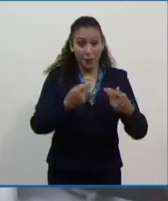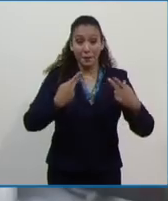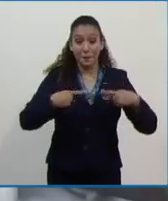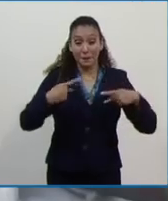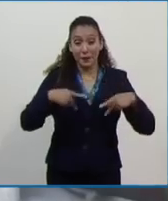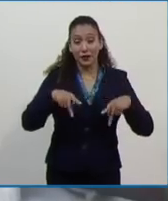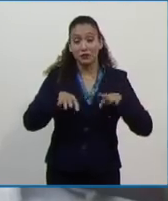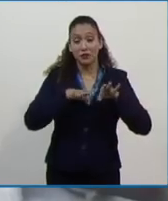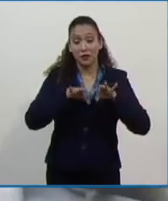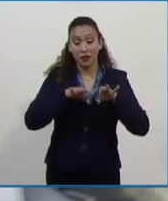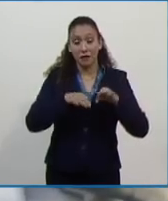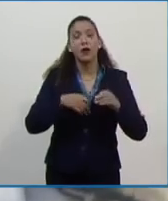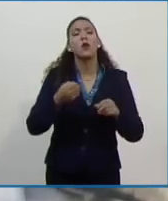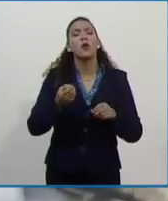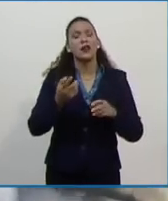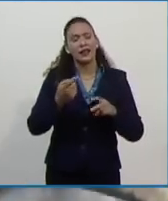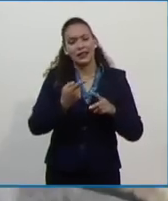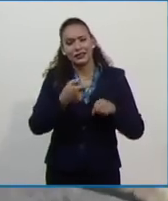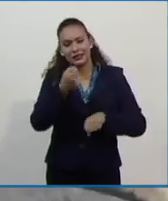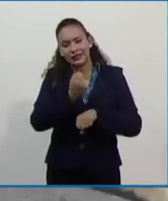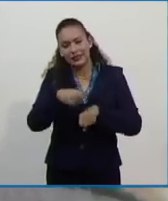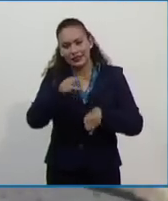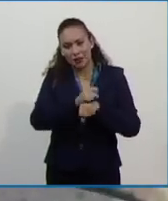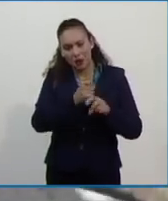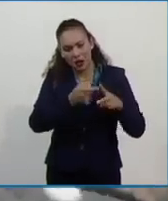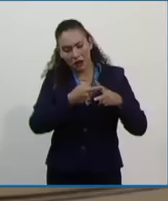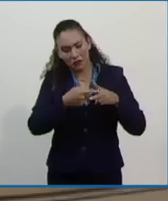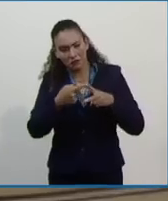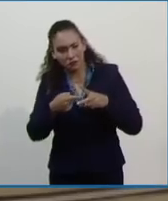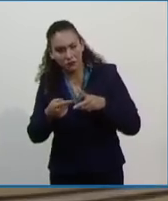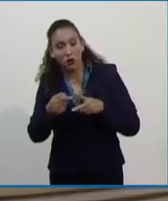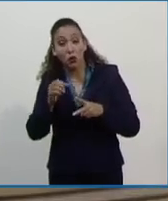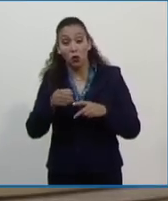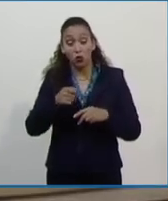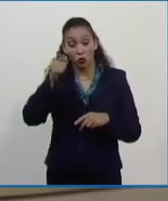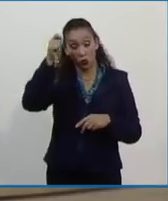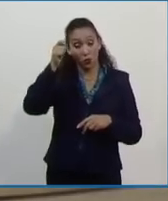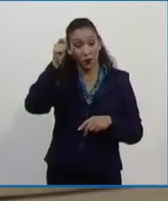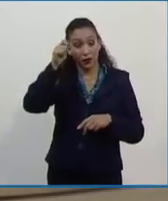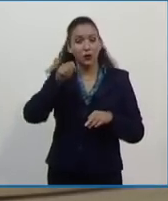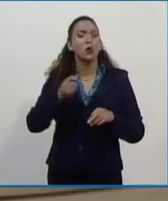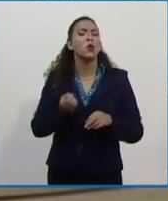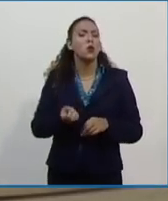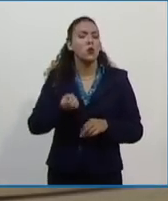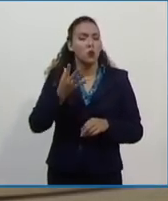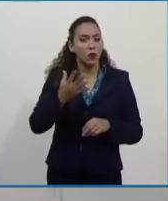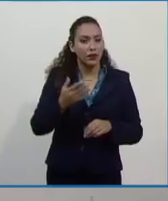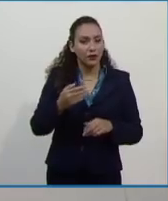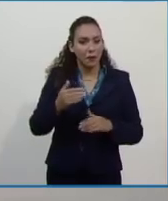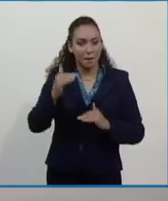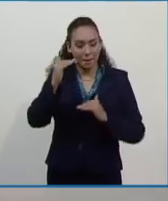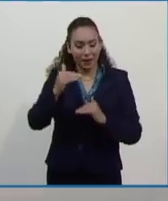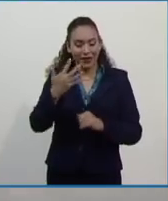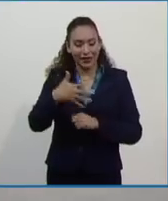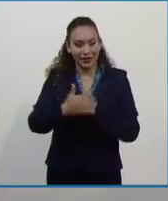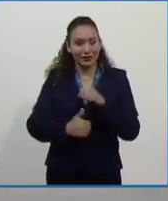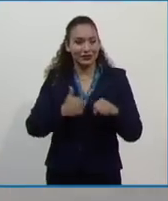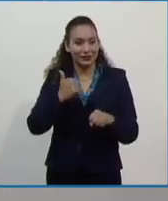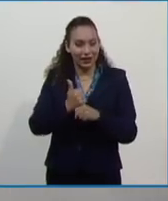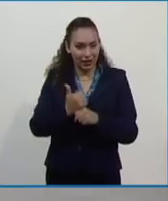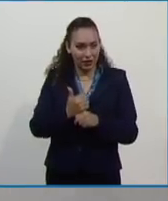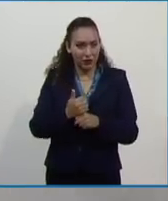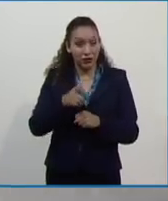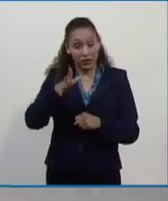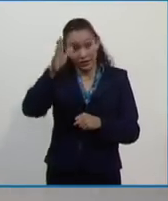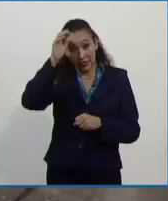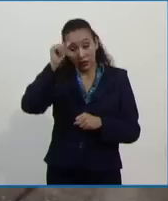periodo mínimo de cotización o de empleo, debe garantizarse una pensión reducida a partir de los 15 años. De esa forma, este convenio